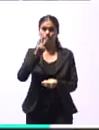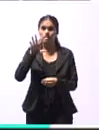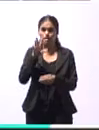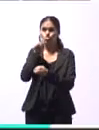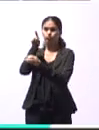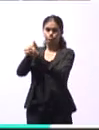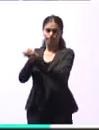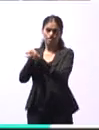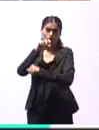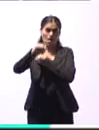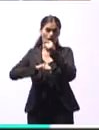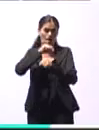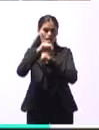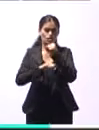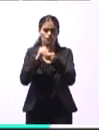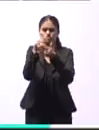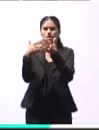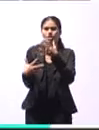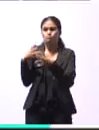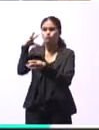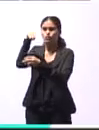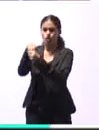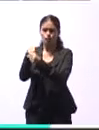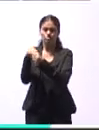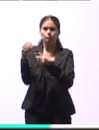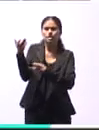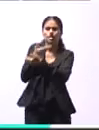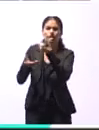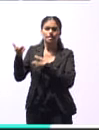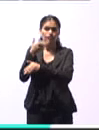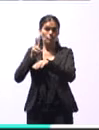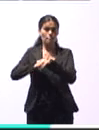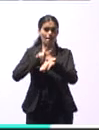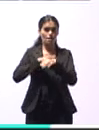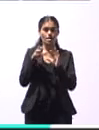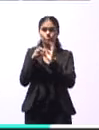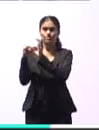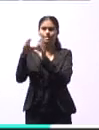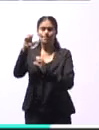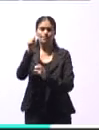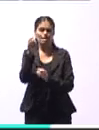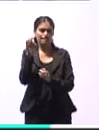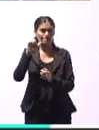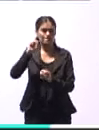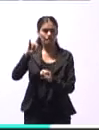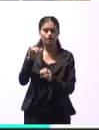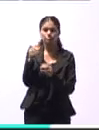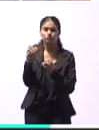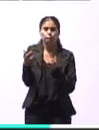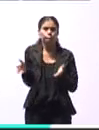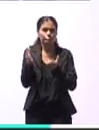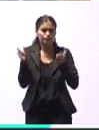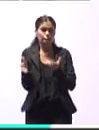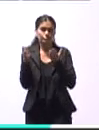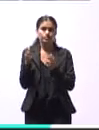de CAF. Y esa membresía, digamos, la relación de Paraguay con CAF se intensifica en los últimos